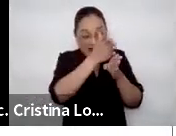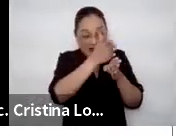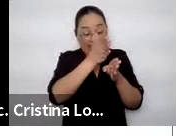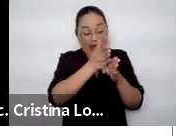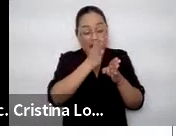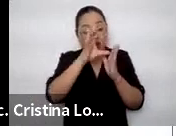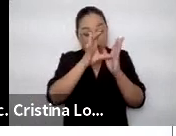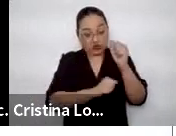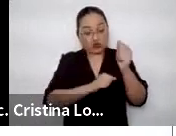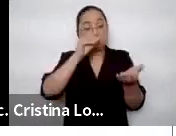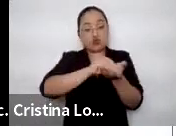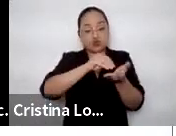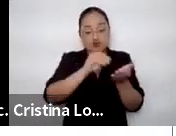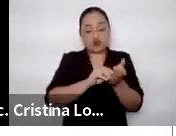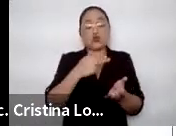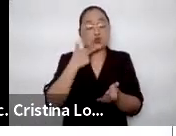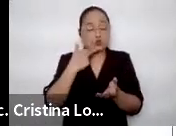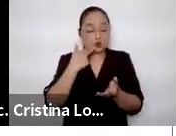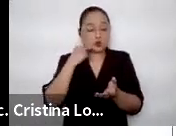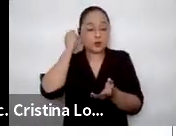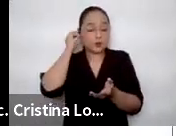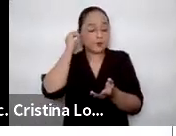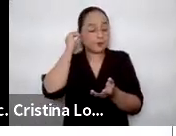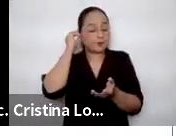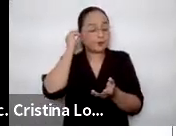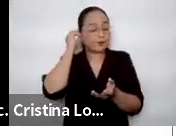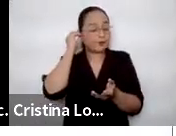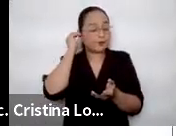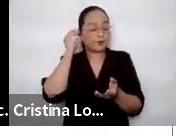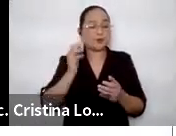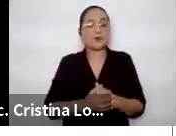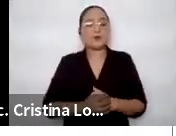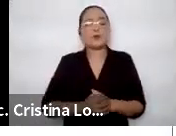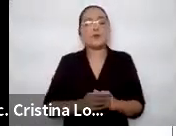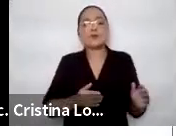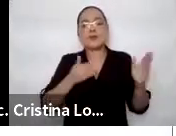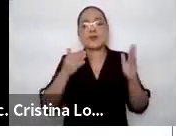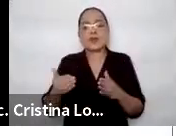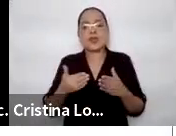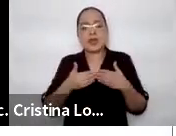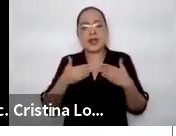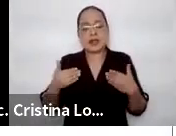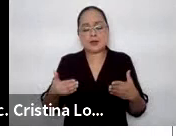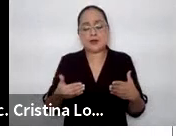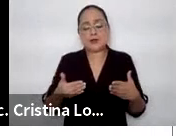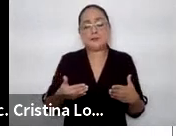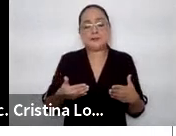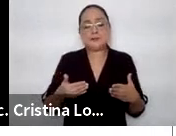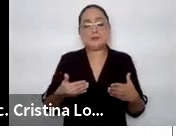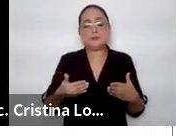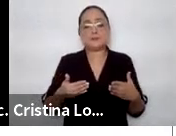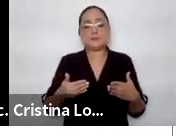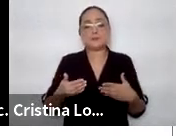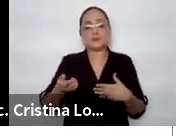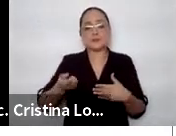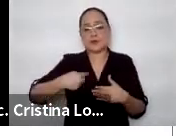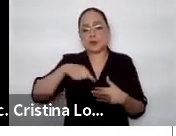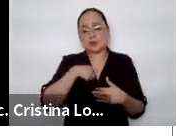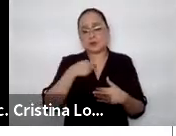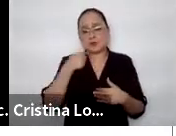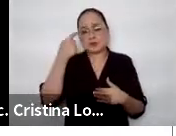criterios emitidos bajo este régimen constitucional. Bien, entonces, en ese sentido, llegamos a